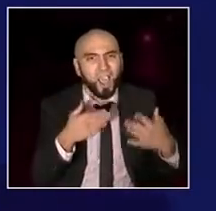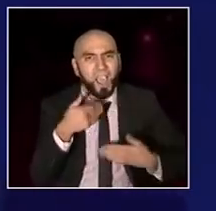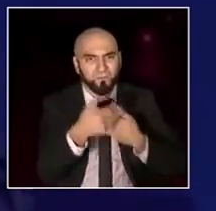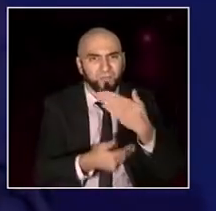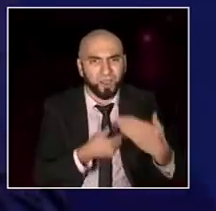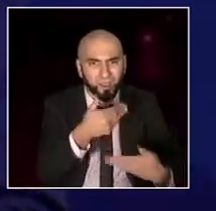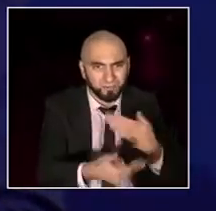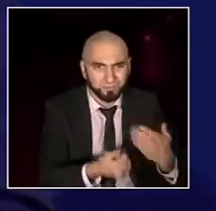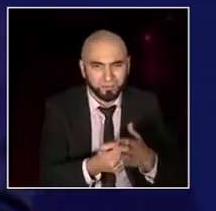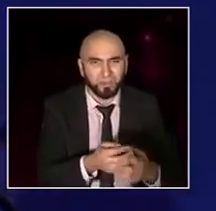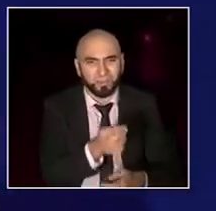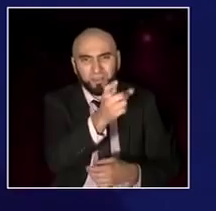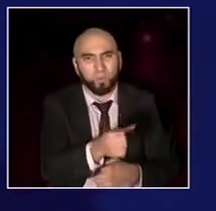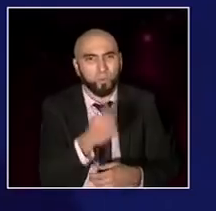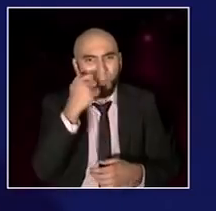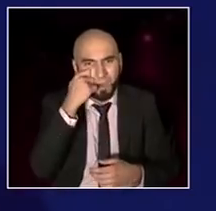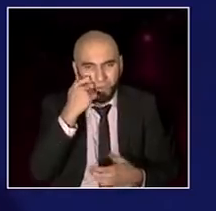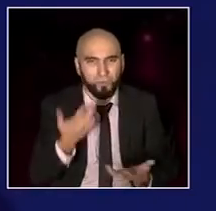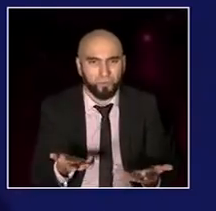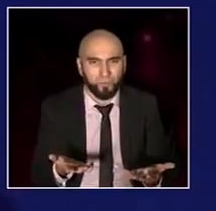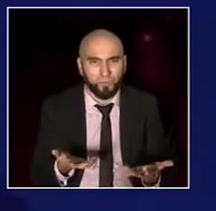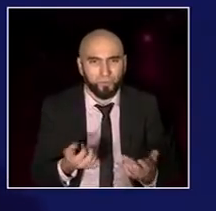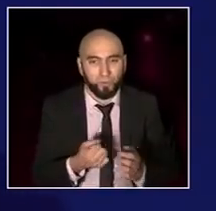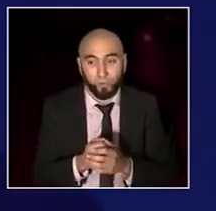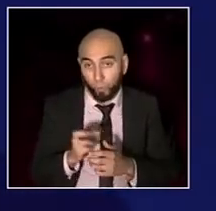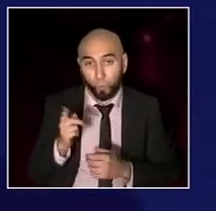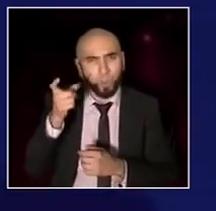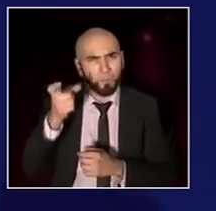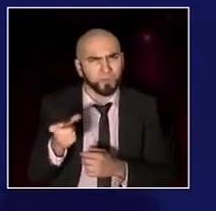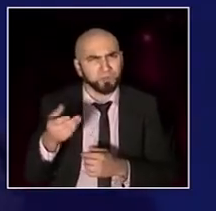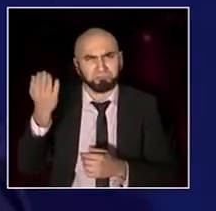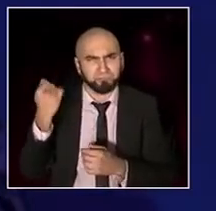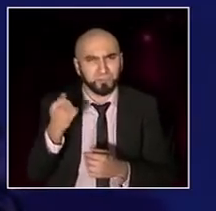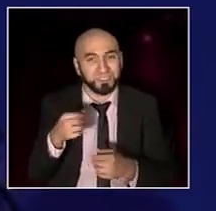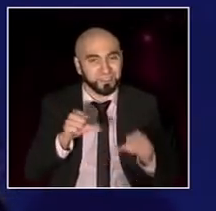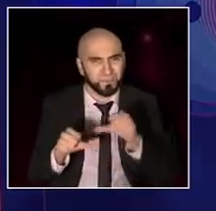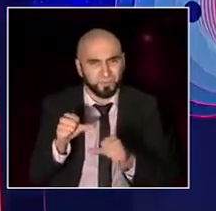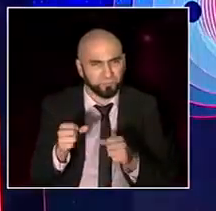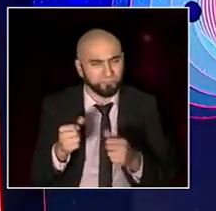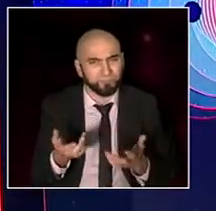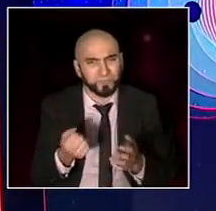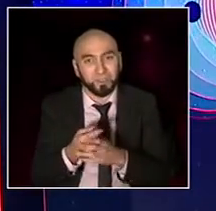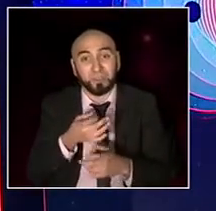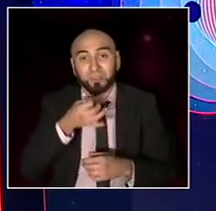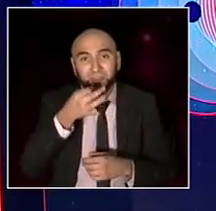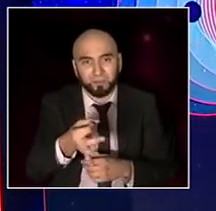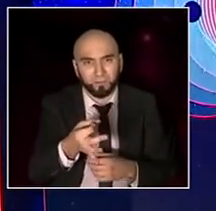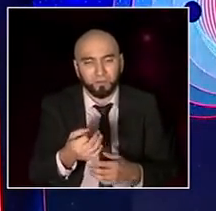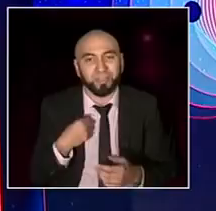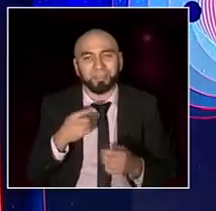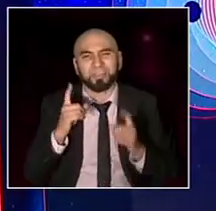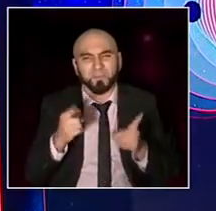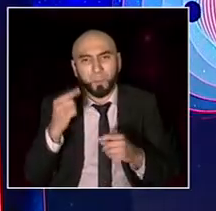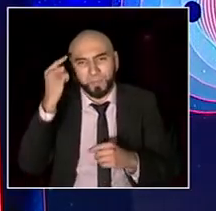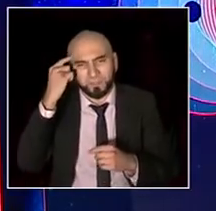desenvuelve el ser humano. Un científico planteaba que tenemos que aclarar qué especie queremos